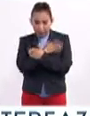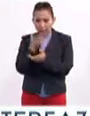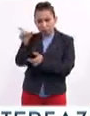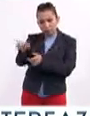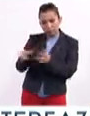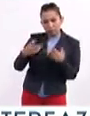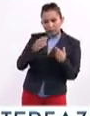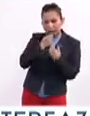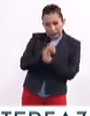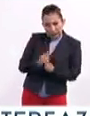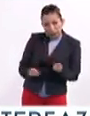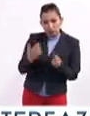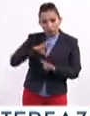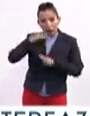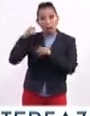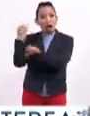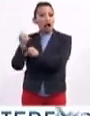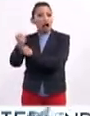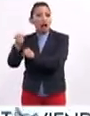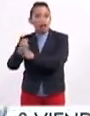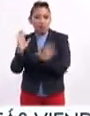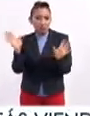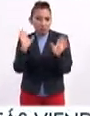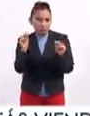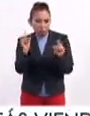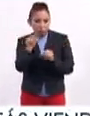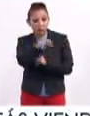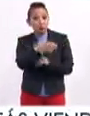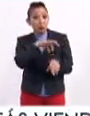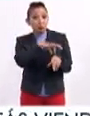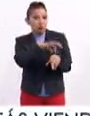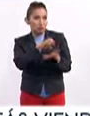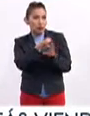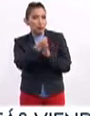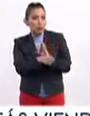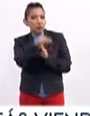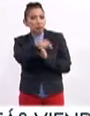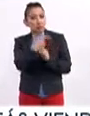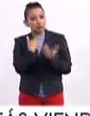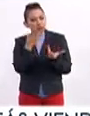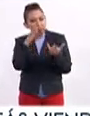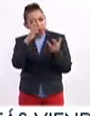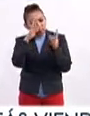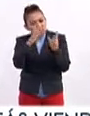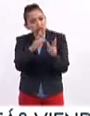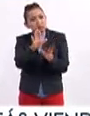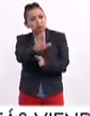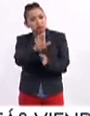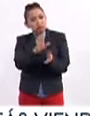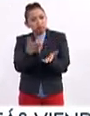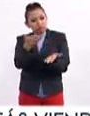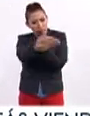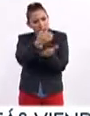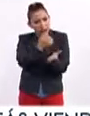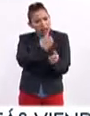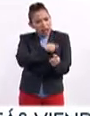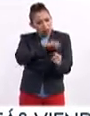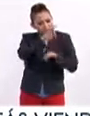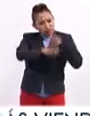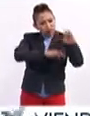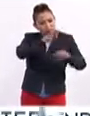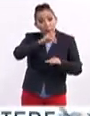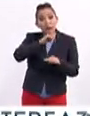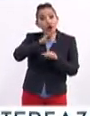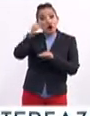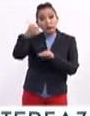integridad personal, no abusar, tal. Si eres un médico, garantizar el derecho a la salud, porque